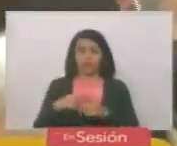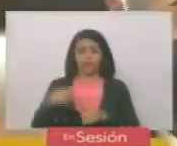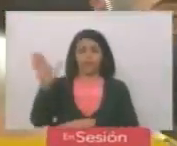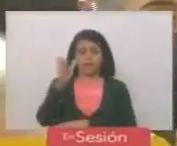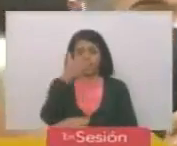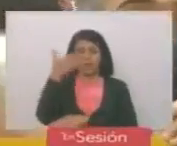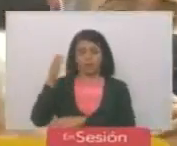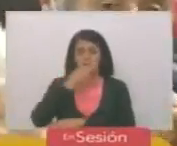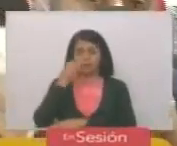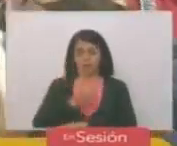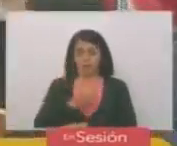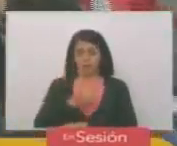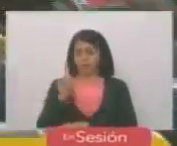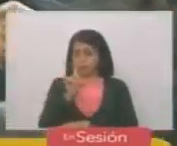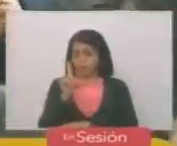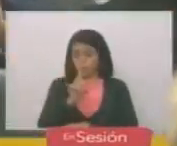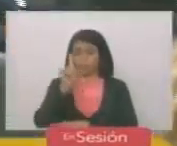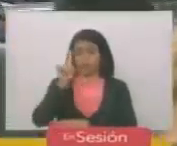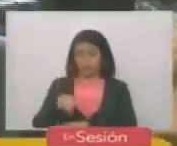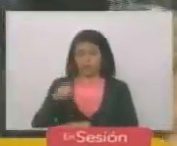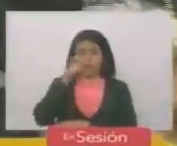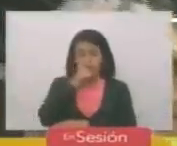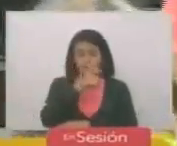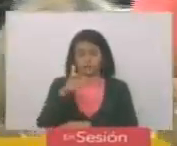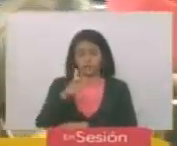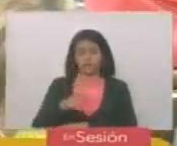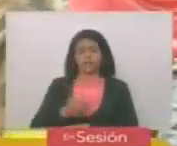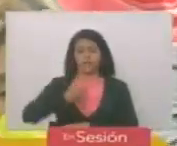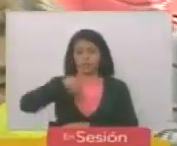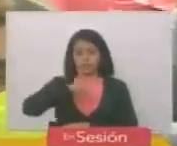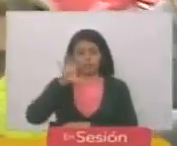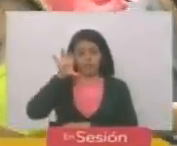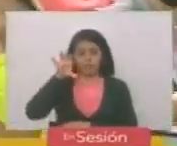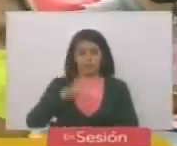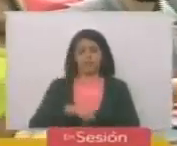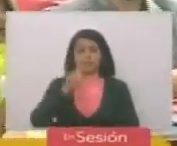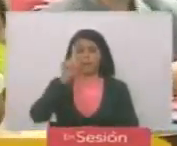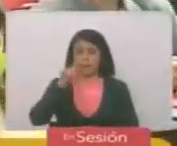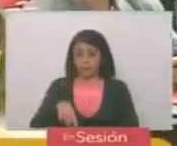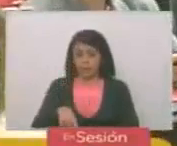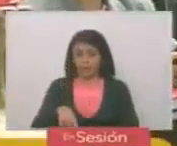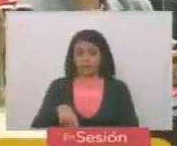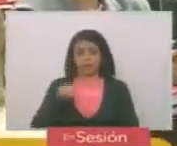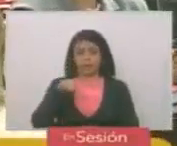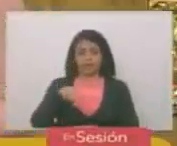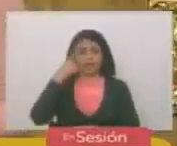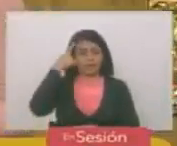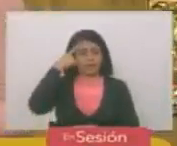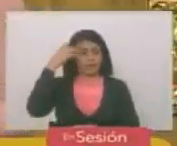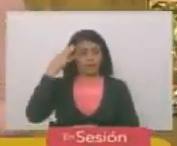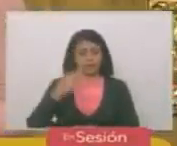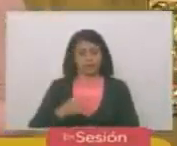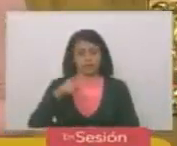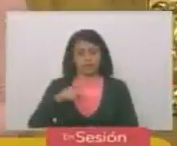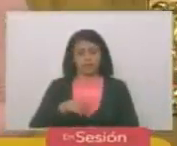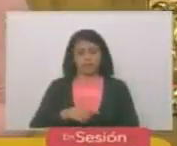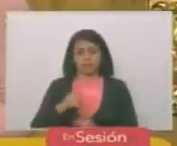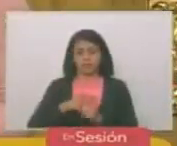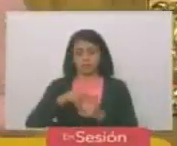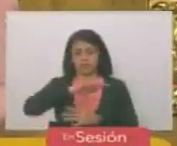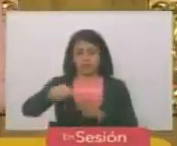banderas de la verdad de nuestro pueblo, de nuestro país, sino también que creímos que por